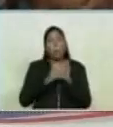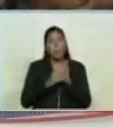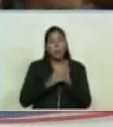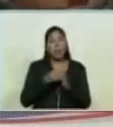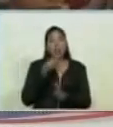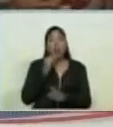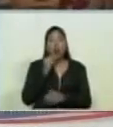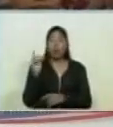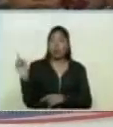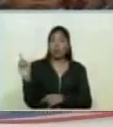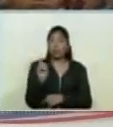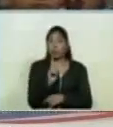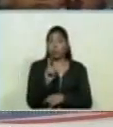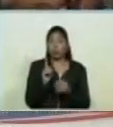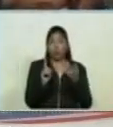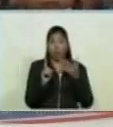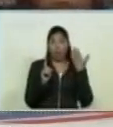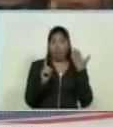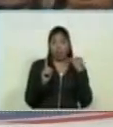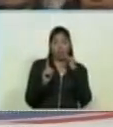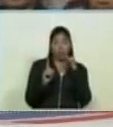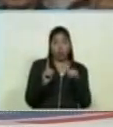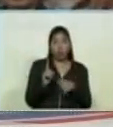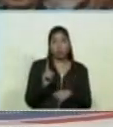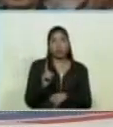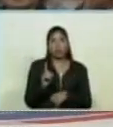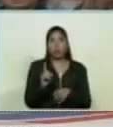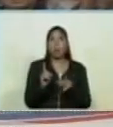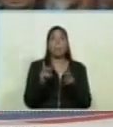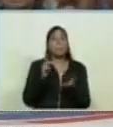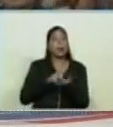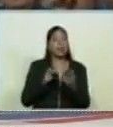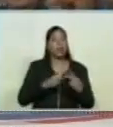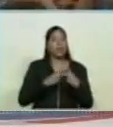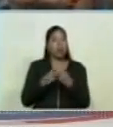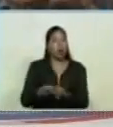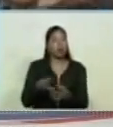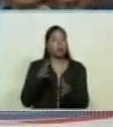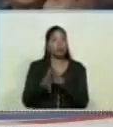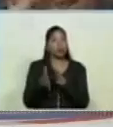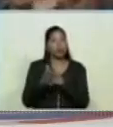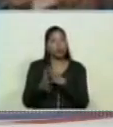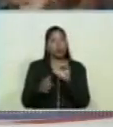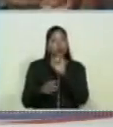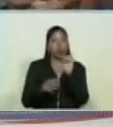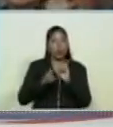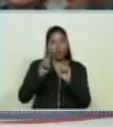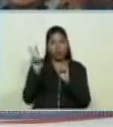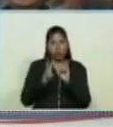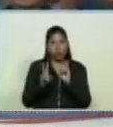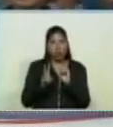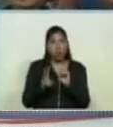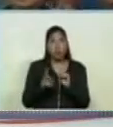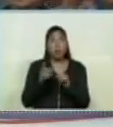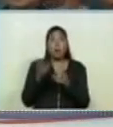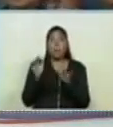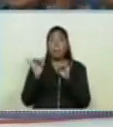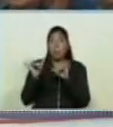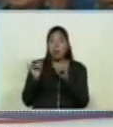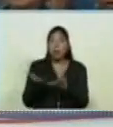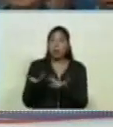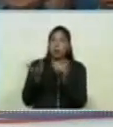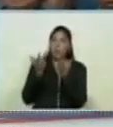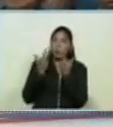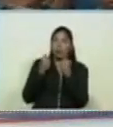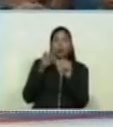a quien usted se refería, que participa de la brigada Somos Venezuela, para que comente con usted y le comente al país el hermoso